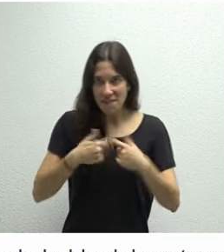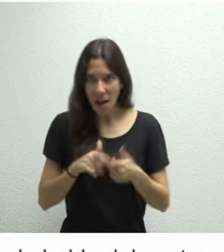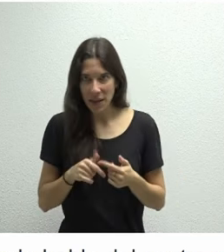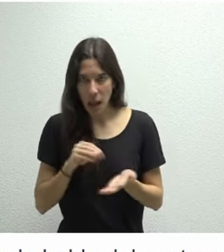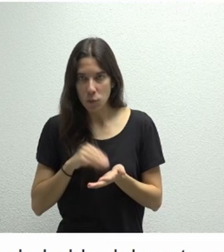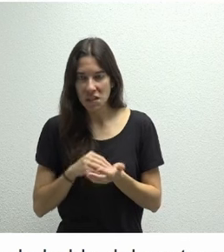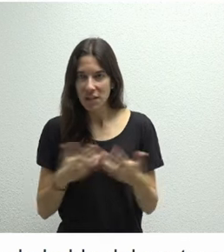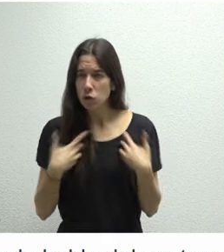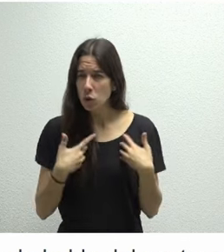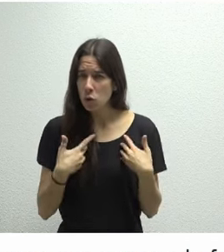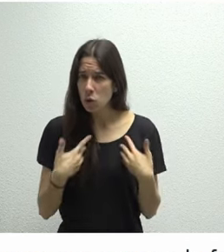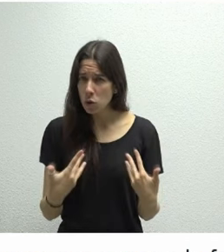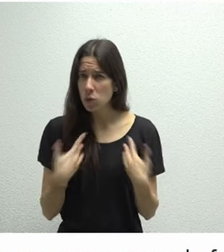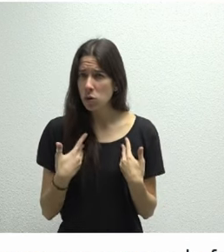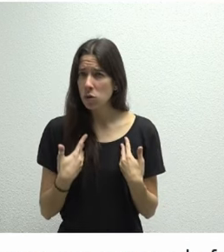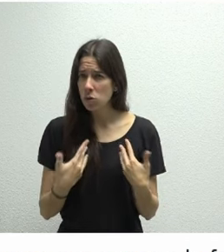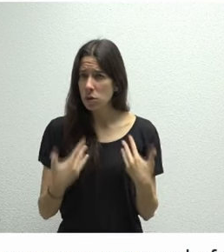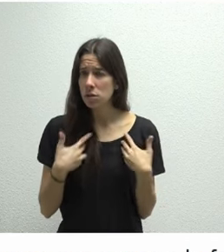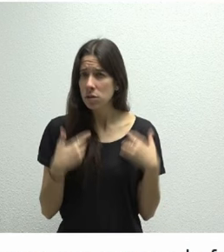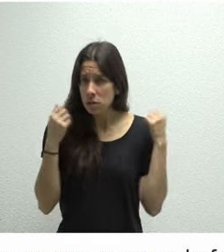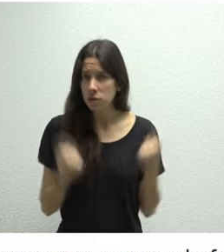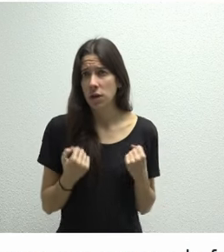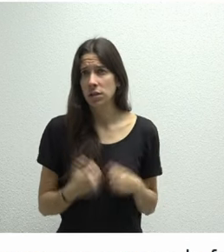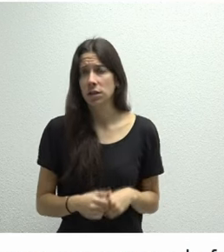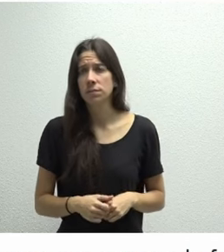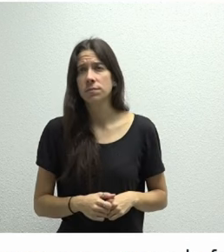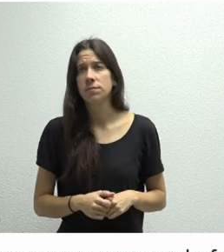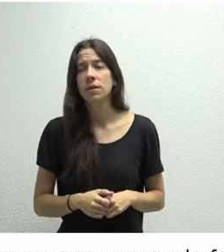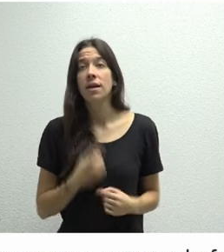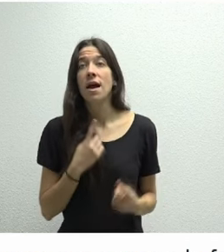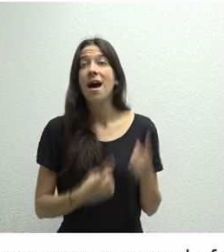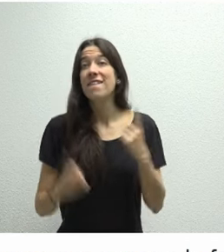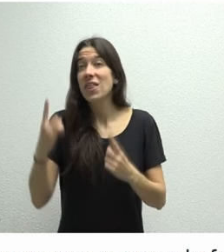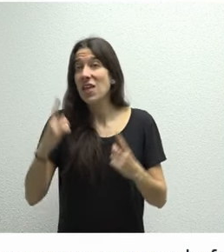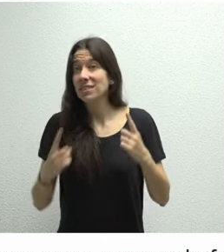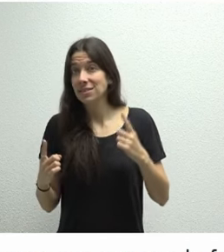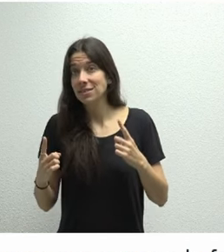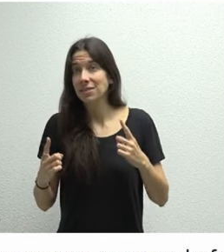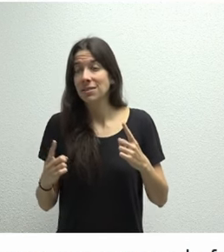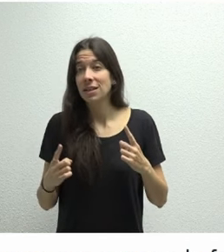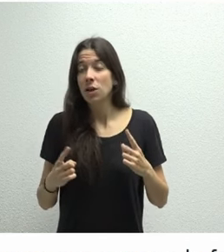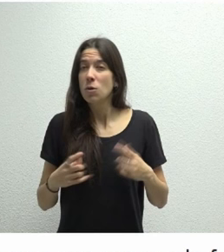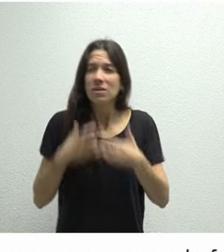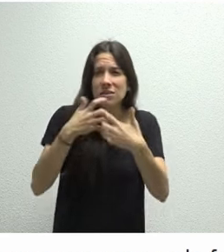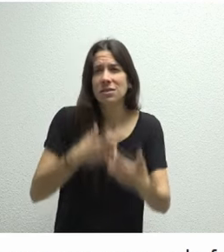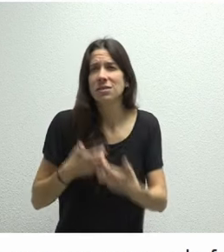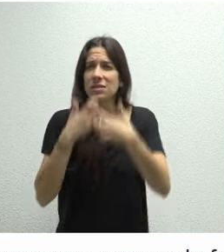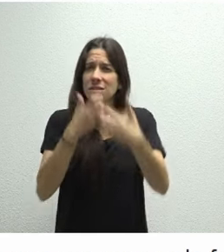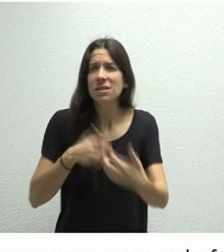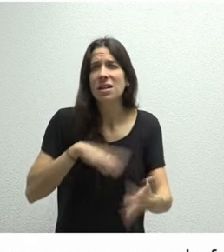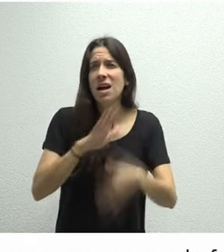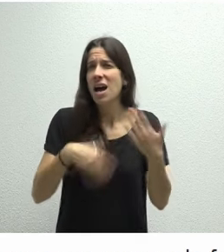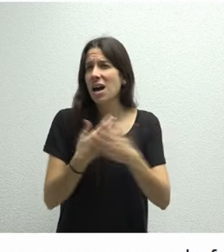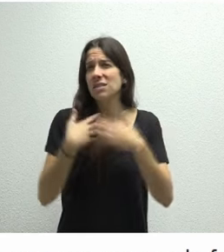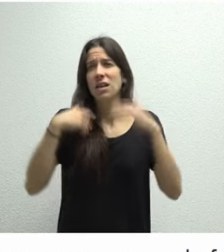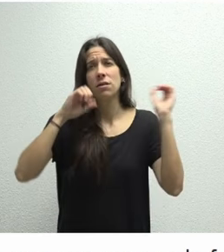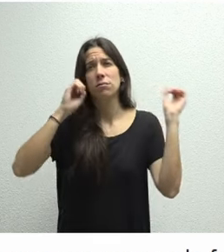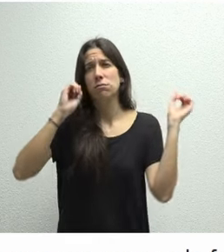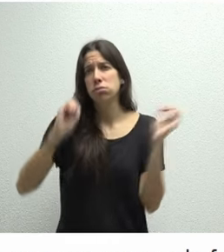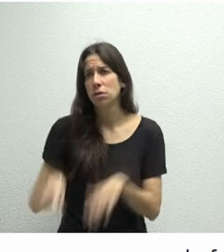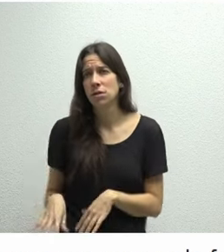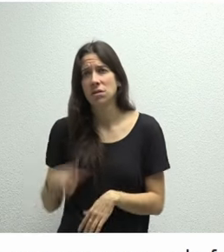muchísimo desgaste vale a veces bajan los brazos están agotados Vale